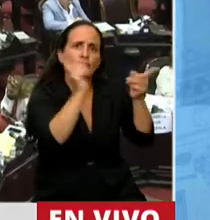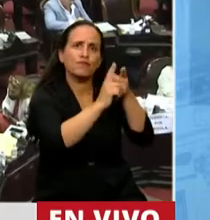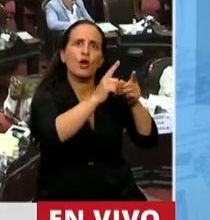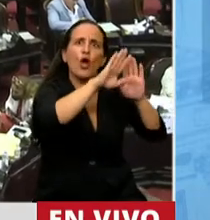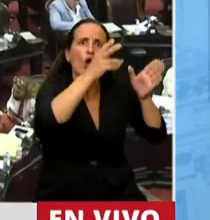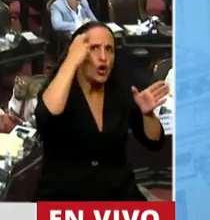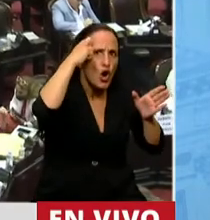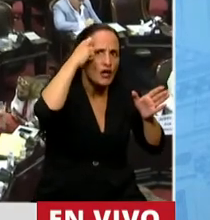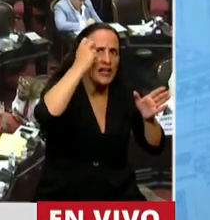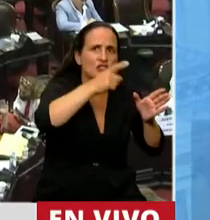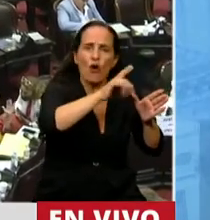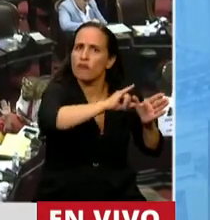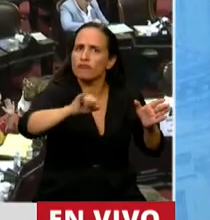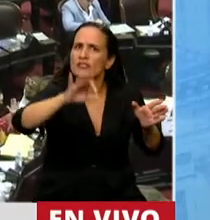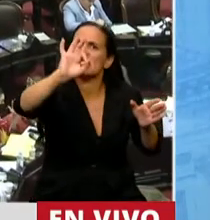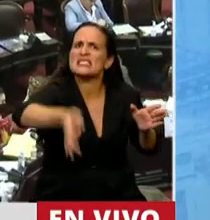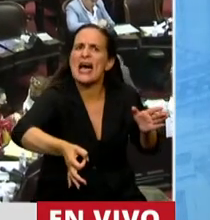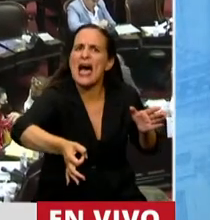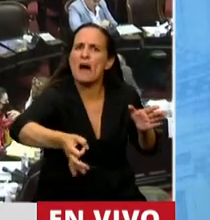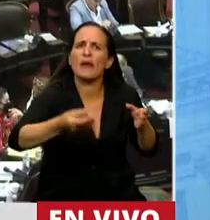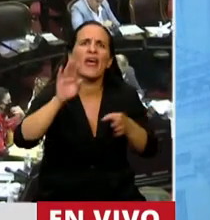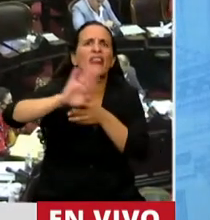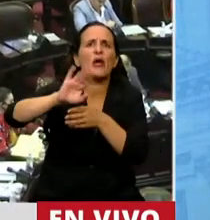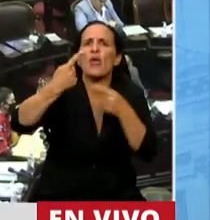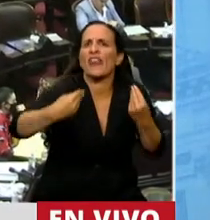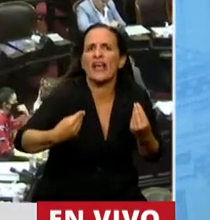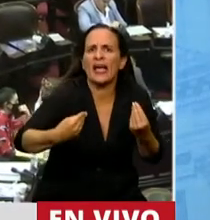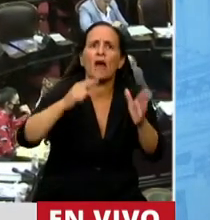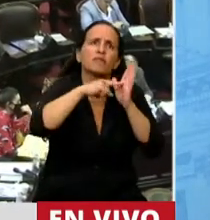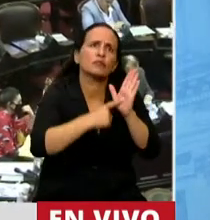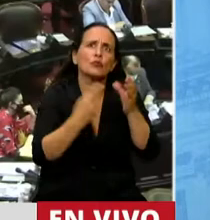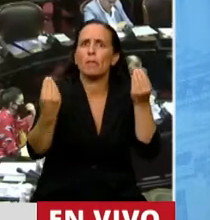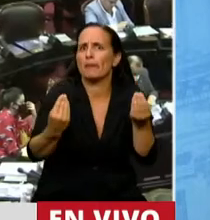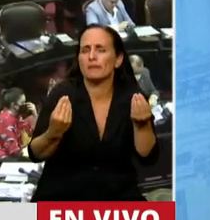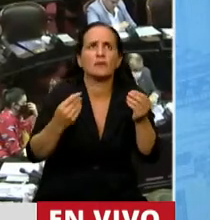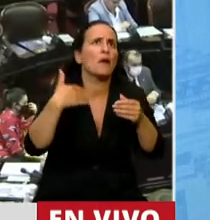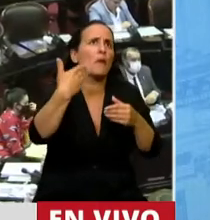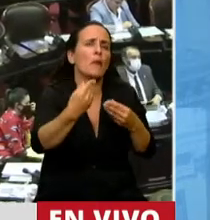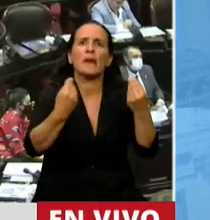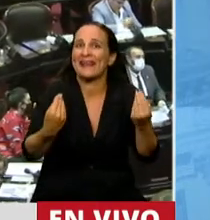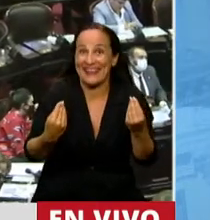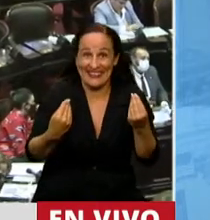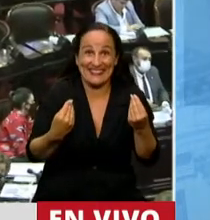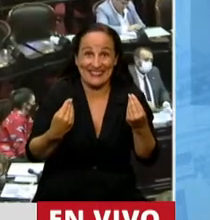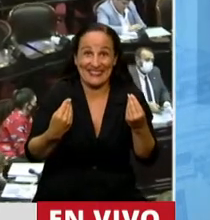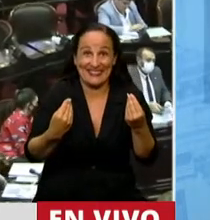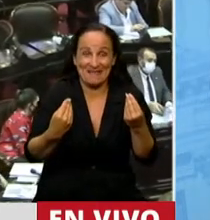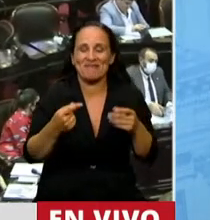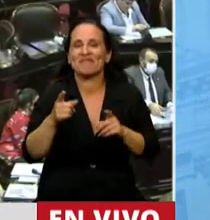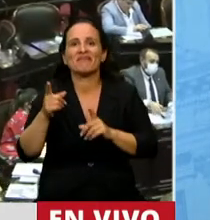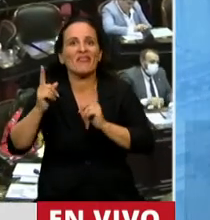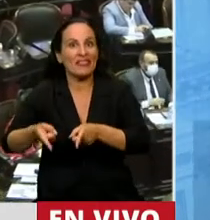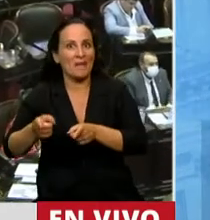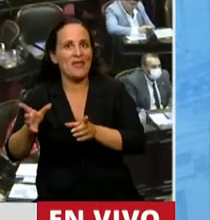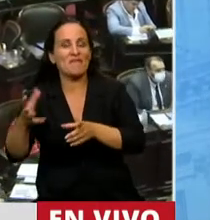y cuáles son las condicionalidades de la misma en el lado privado otorga seguridad y